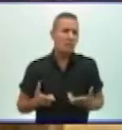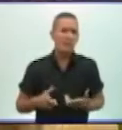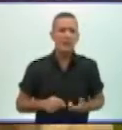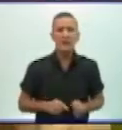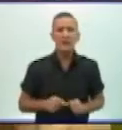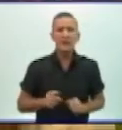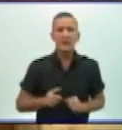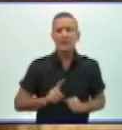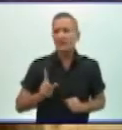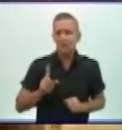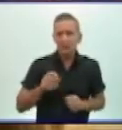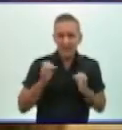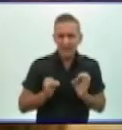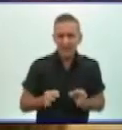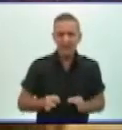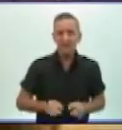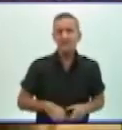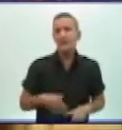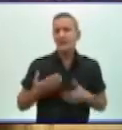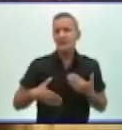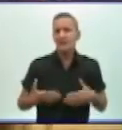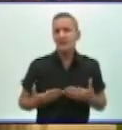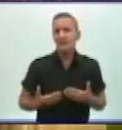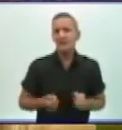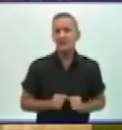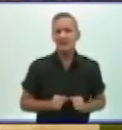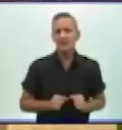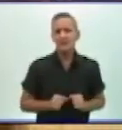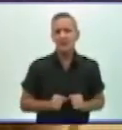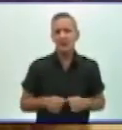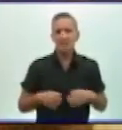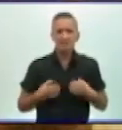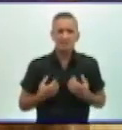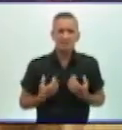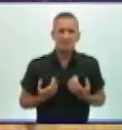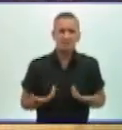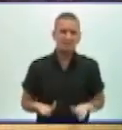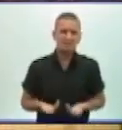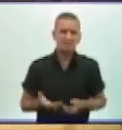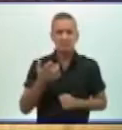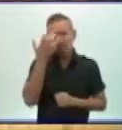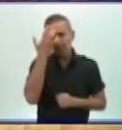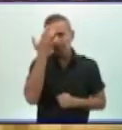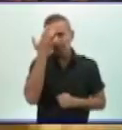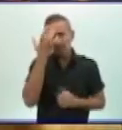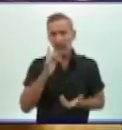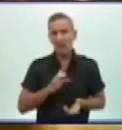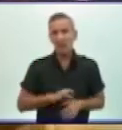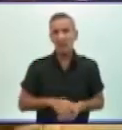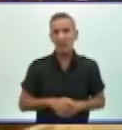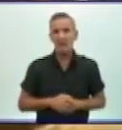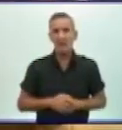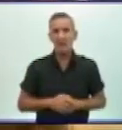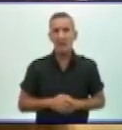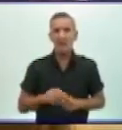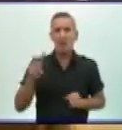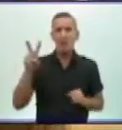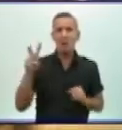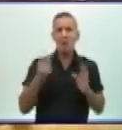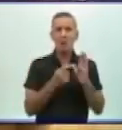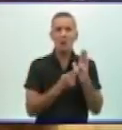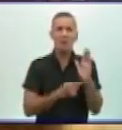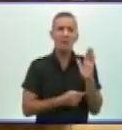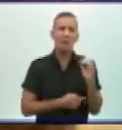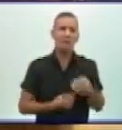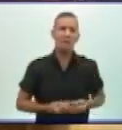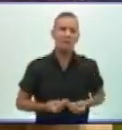formal. Se participa porque hay que estar allí, o quizás porque alguien me convocó y me da pena no estar, o por una evaluación que me van a dar en la escuela